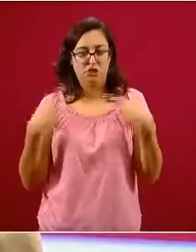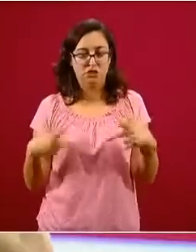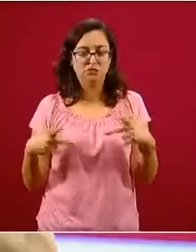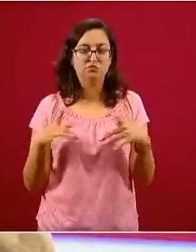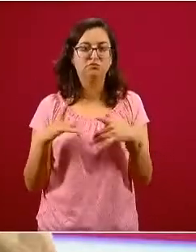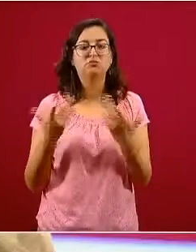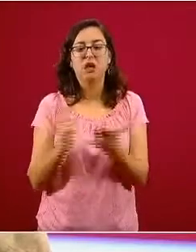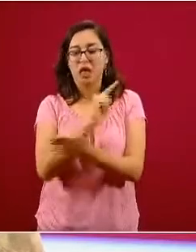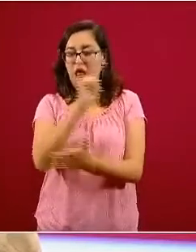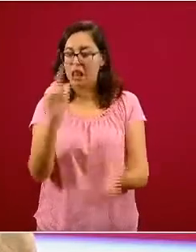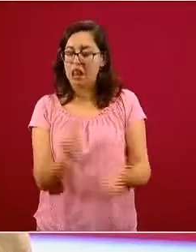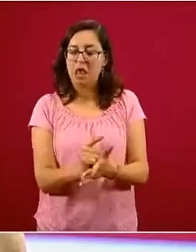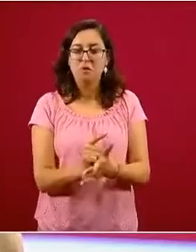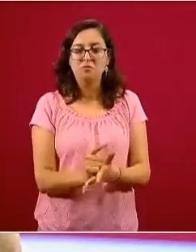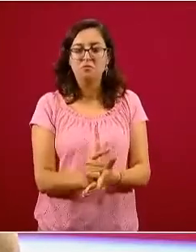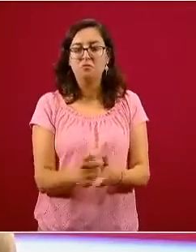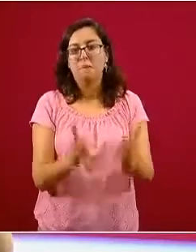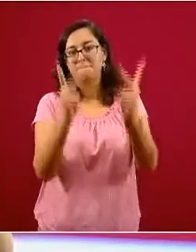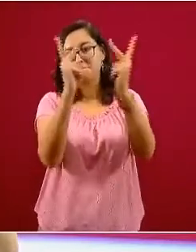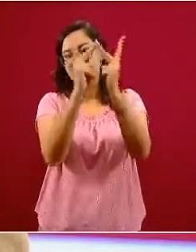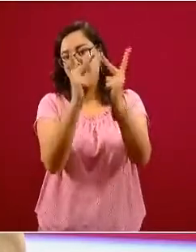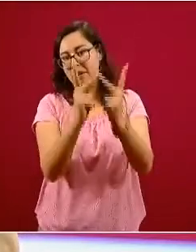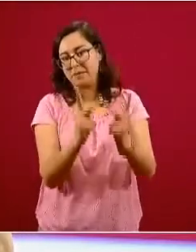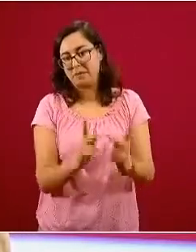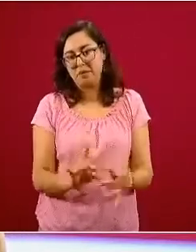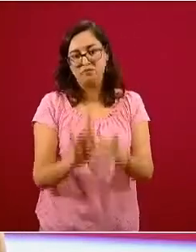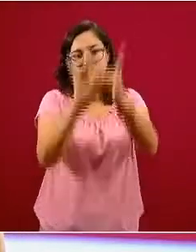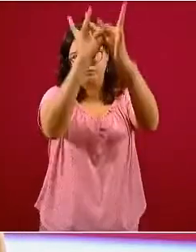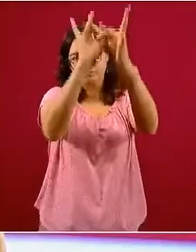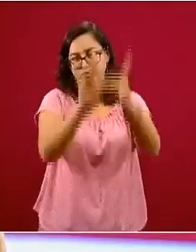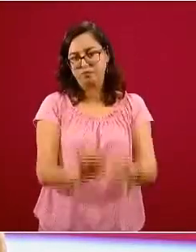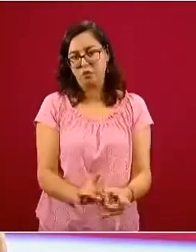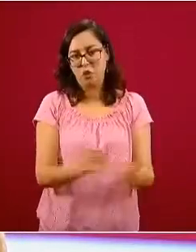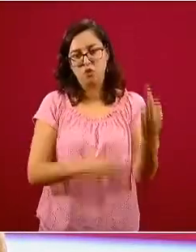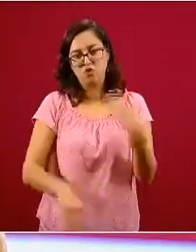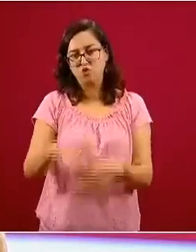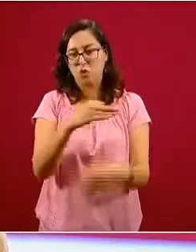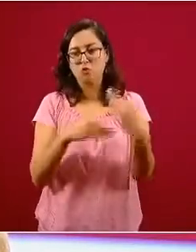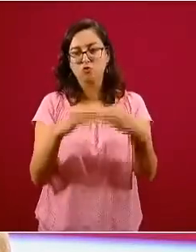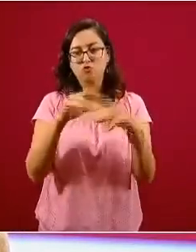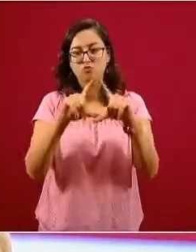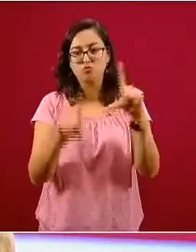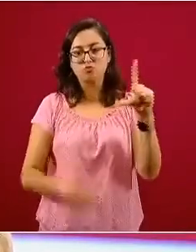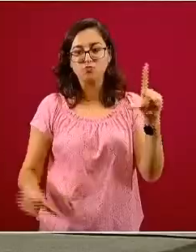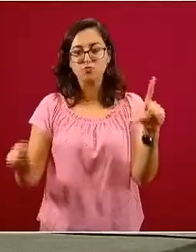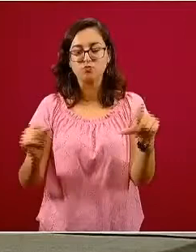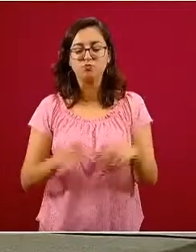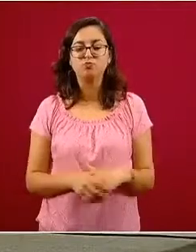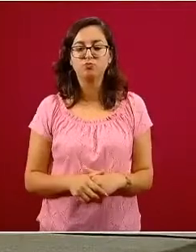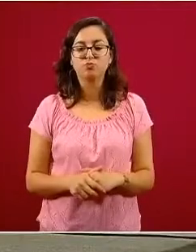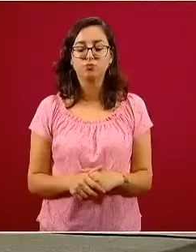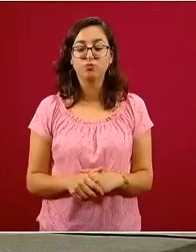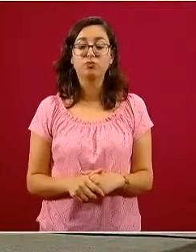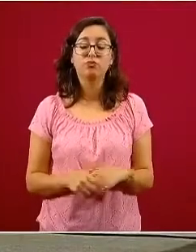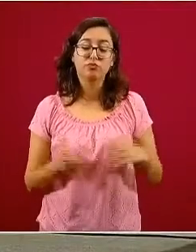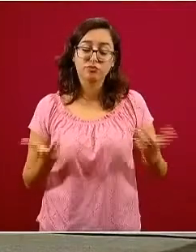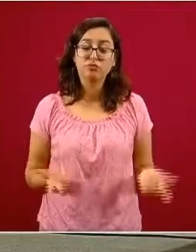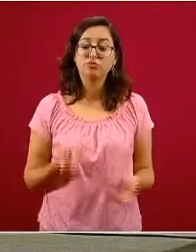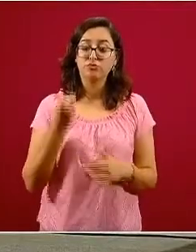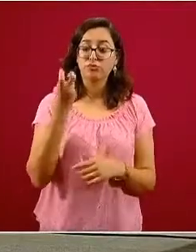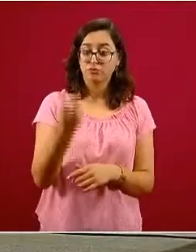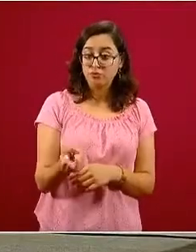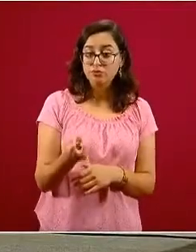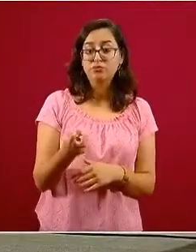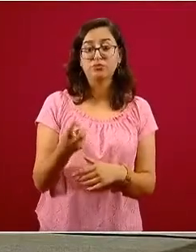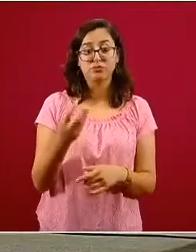hubiera una armonización en cómo se hacen estas leyes. Y estaremos, lo